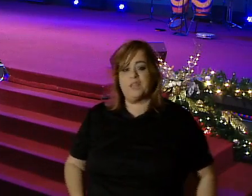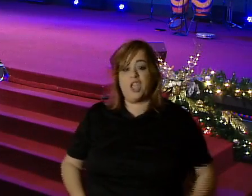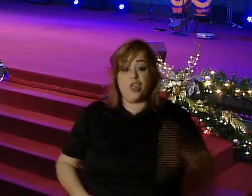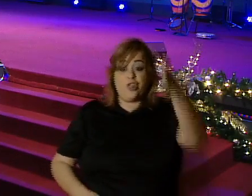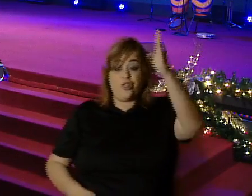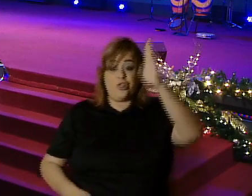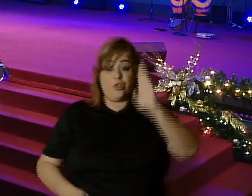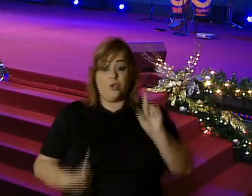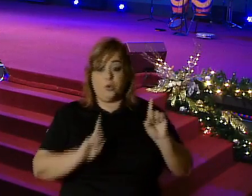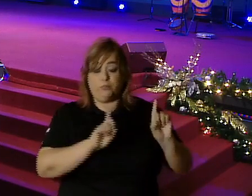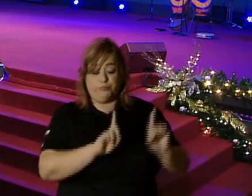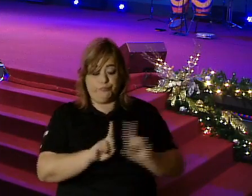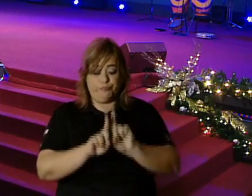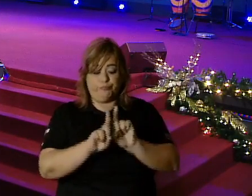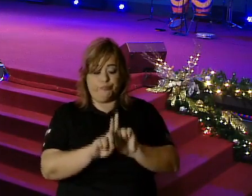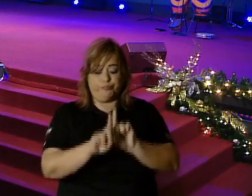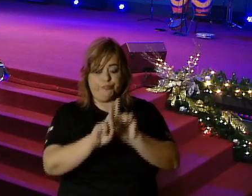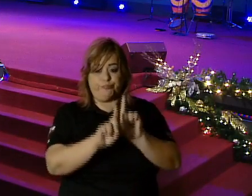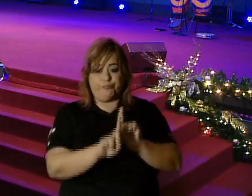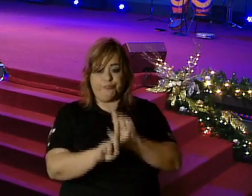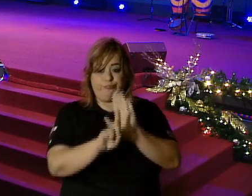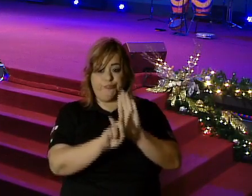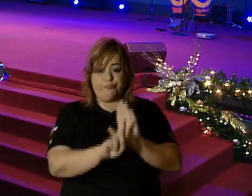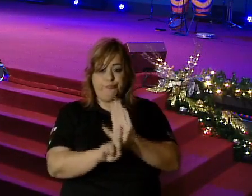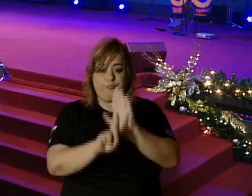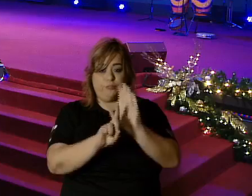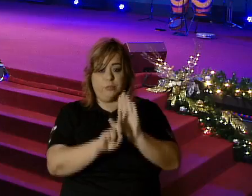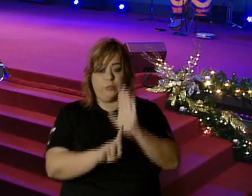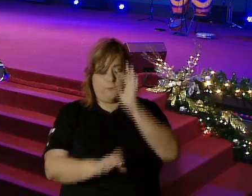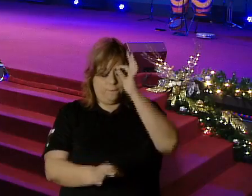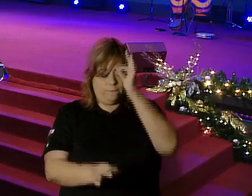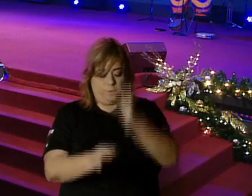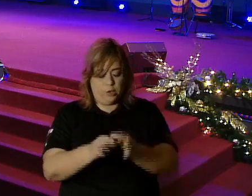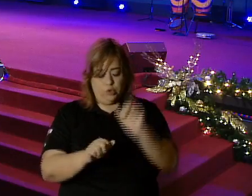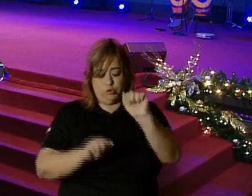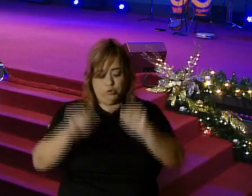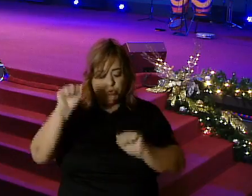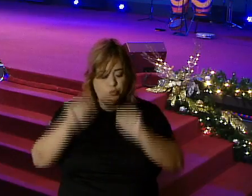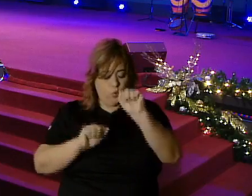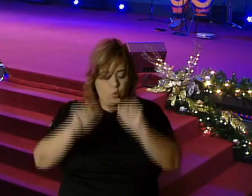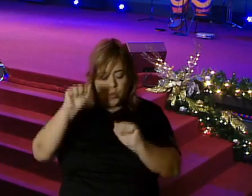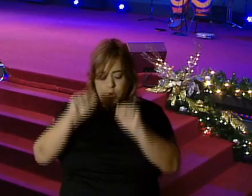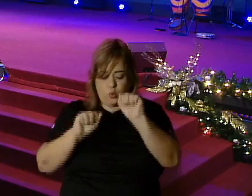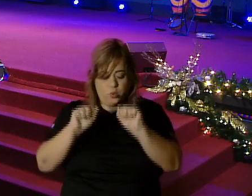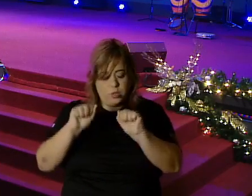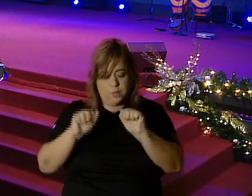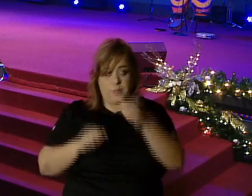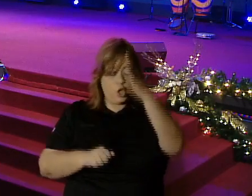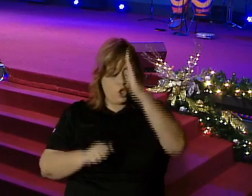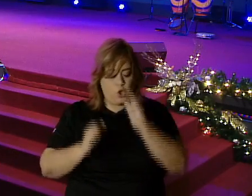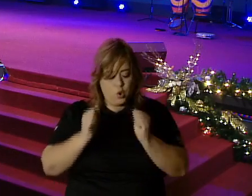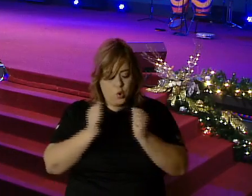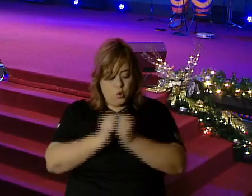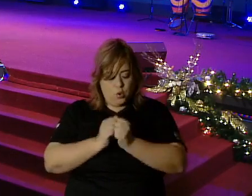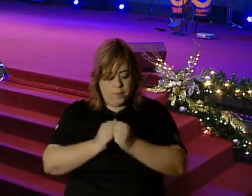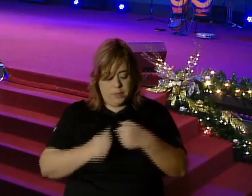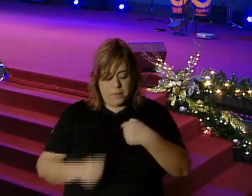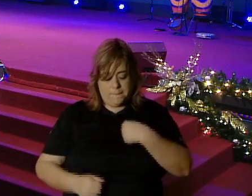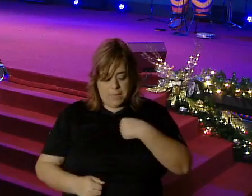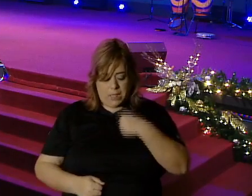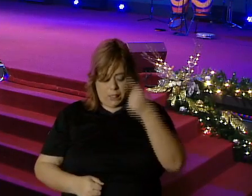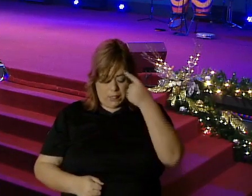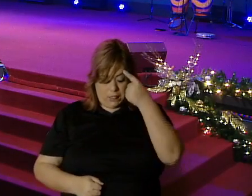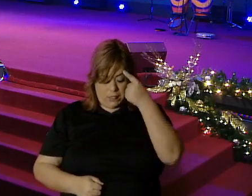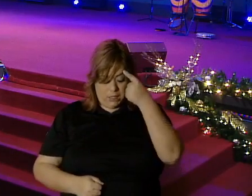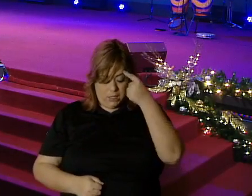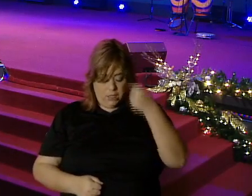contigo. Yo voy a estar contigo. Ahí es que tienes que ejercitar la fe. No dudes, Dios está conmigo. No voy a dudar, Dios está conmigo. La mente me quiere atacar. El